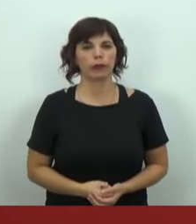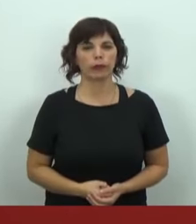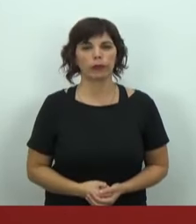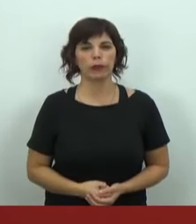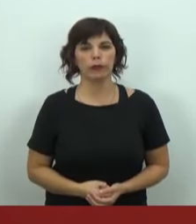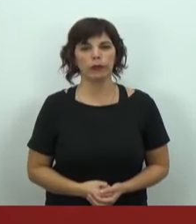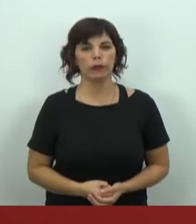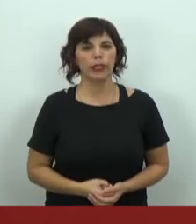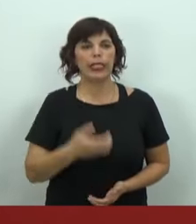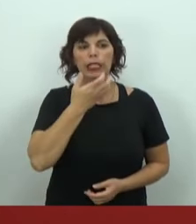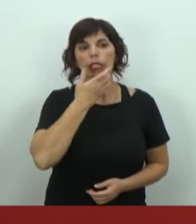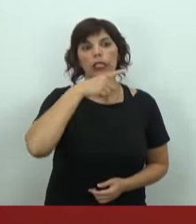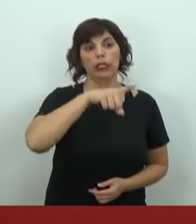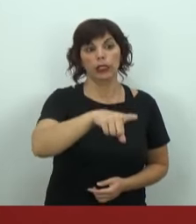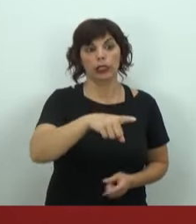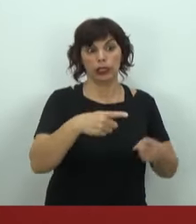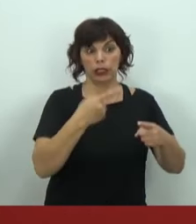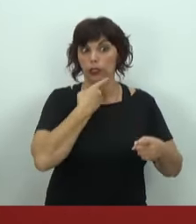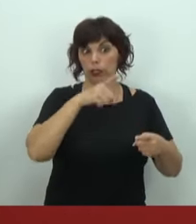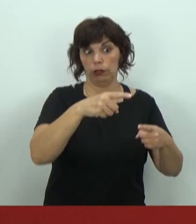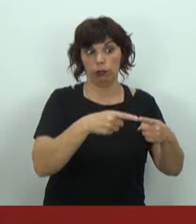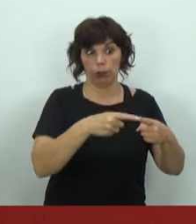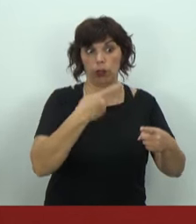no valorando su obra.